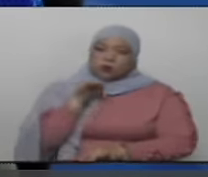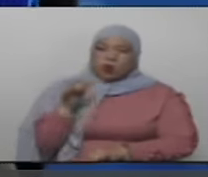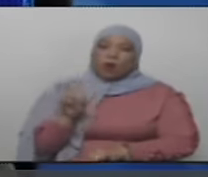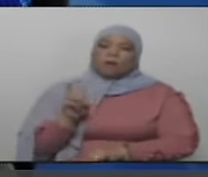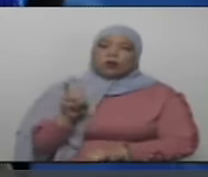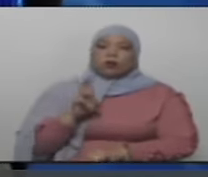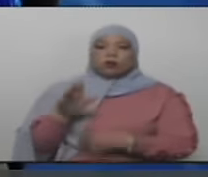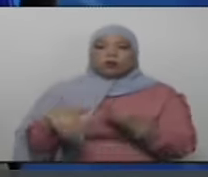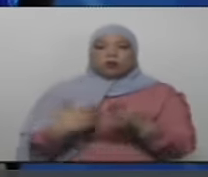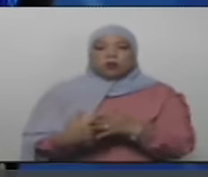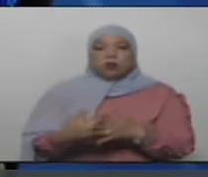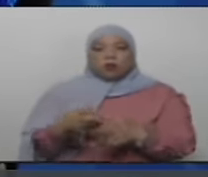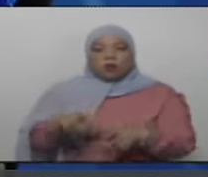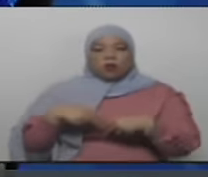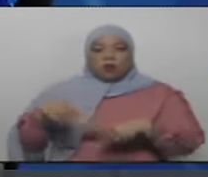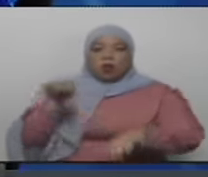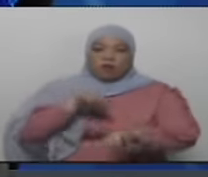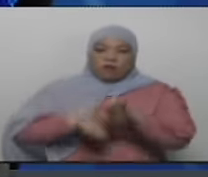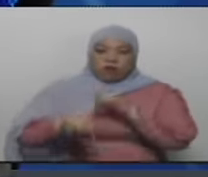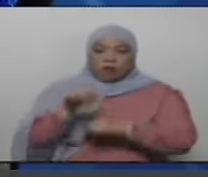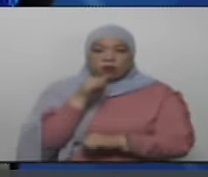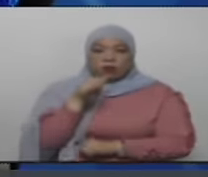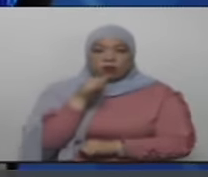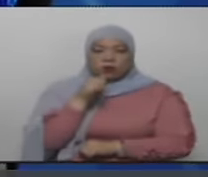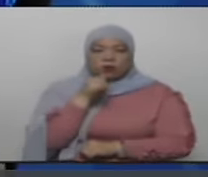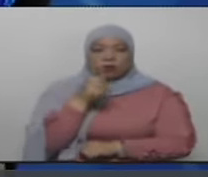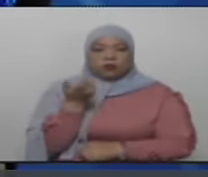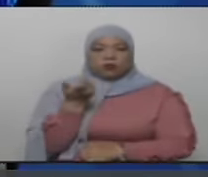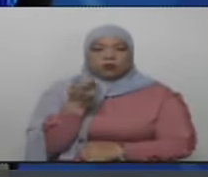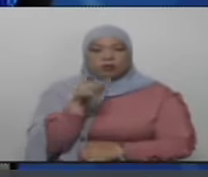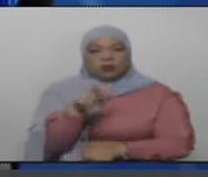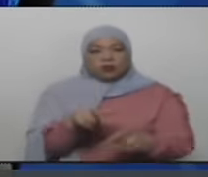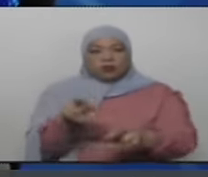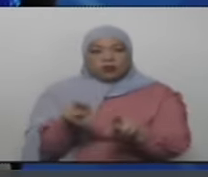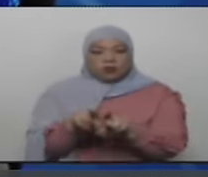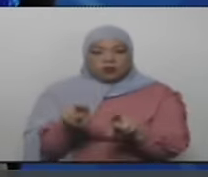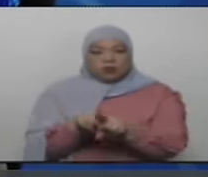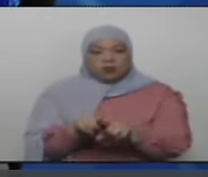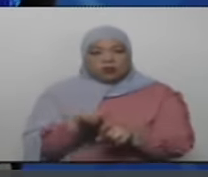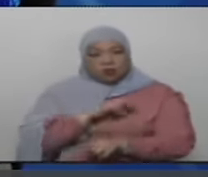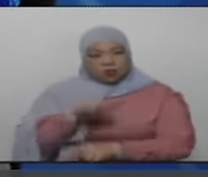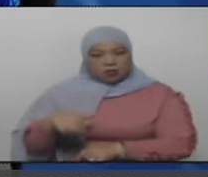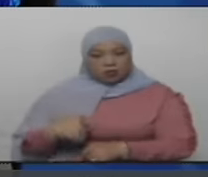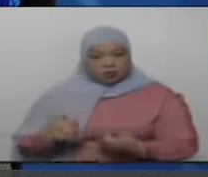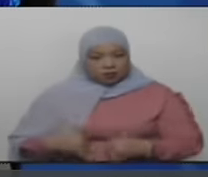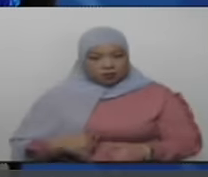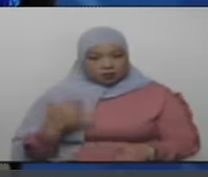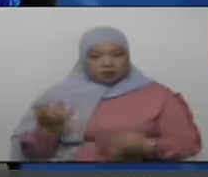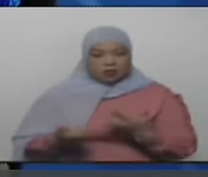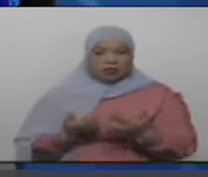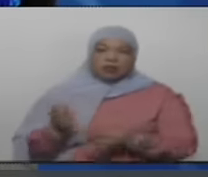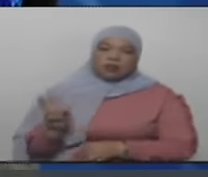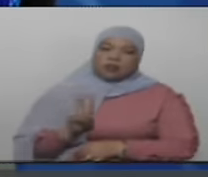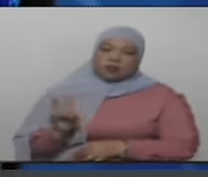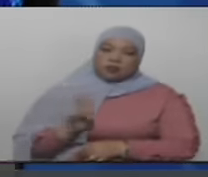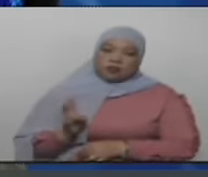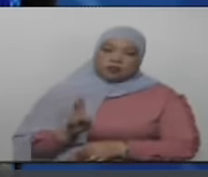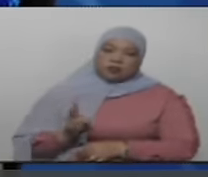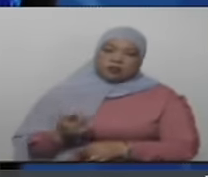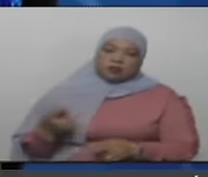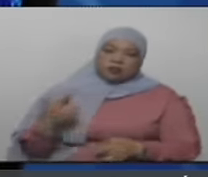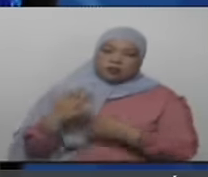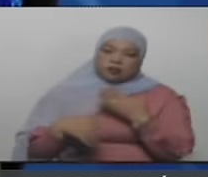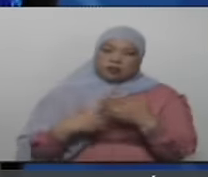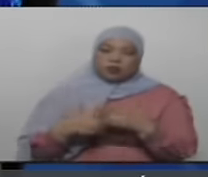tiene quien la defienda, quien la está defendiendo. Y nosotros, los que defendemos a Venezuela, que es la